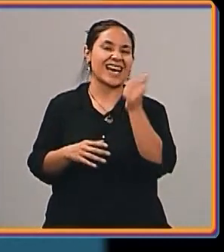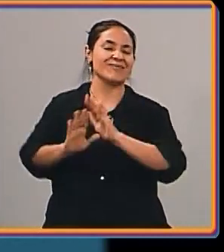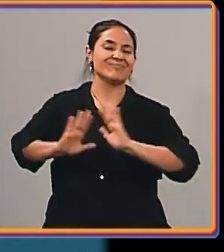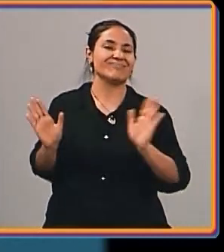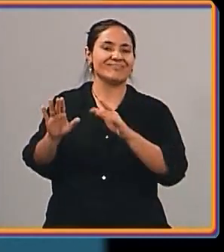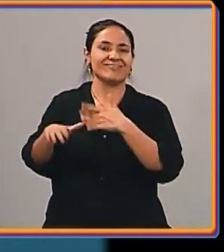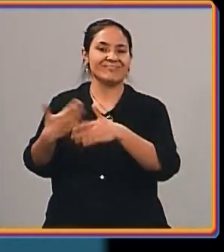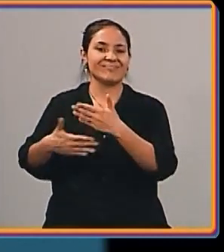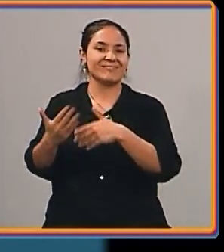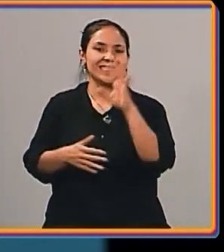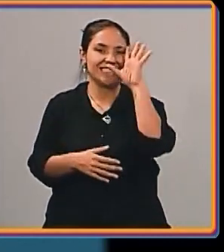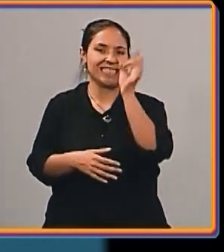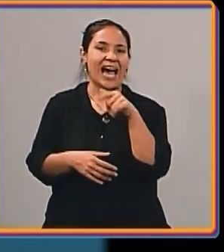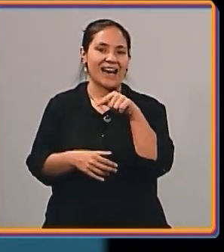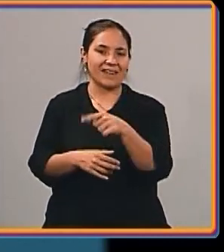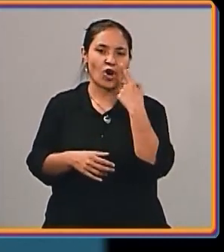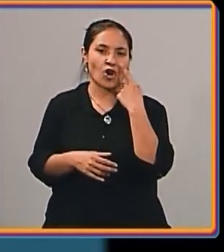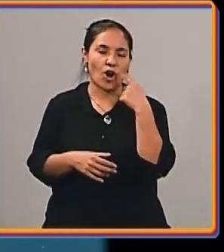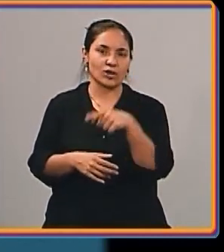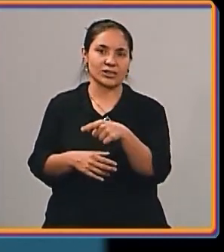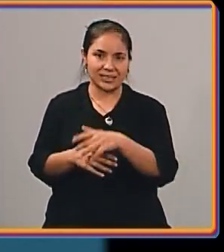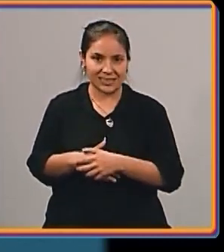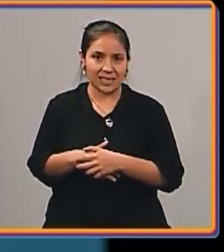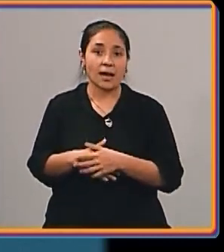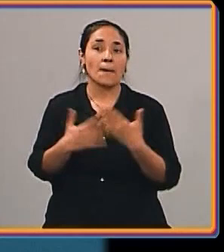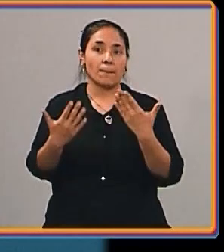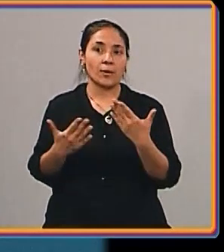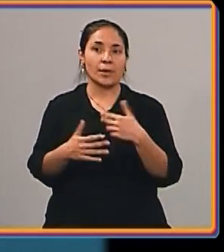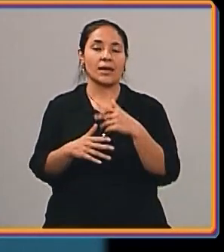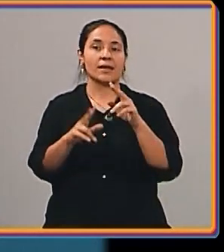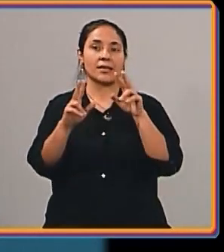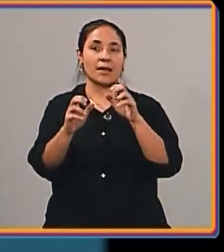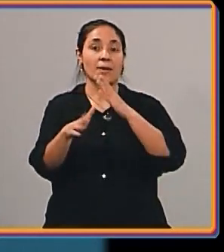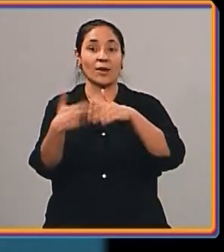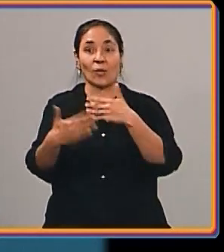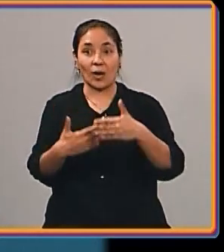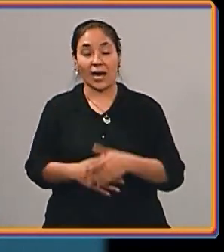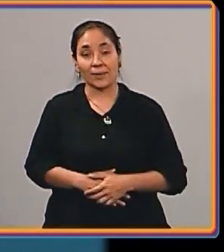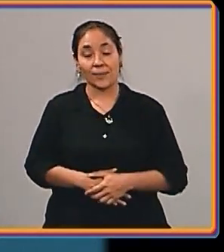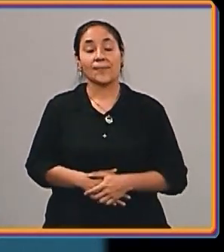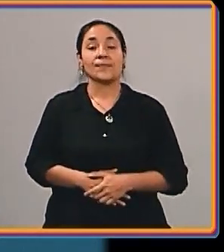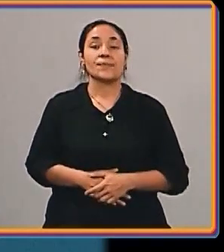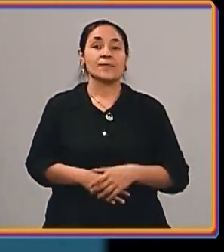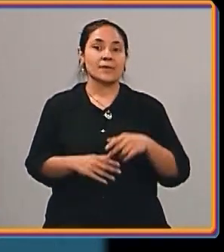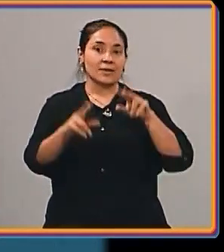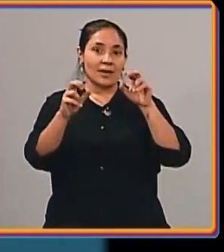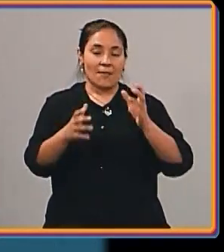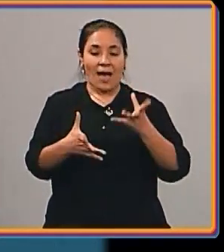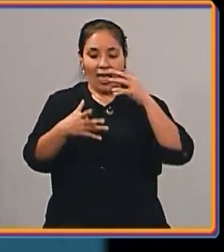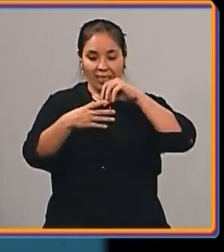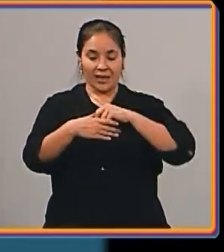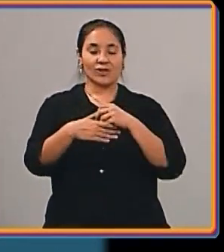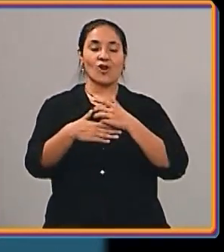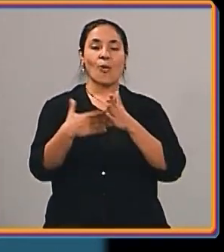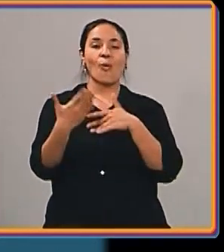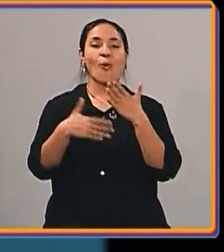más fácil, porque quizás sí, nos sentemos y empecemos a generar un espacio donde salgamos y digamos, estuve jugando con Lalo. El